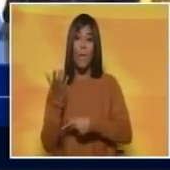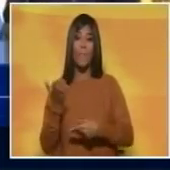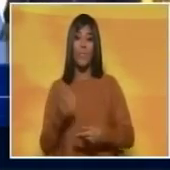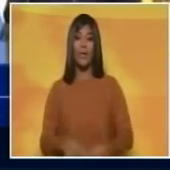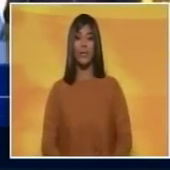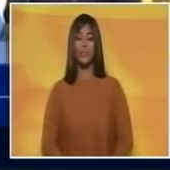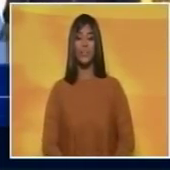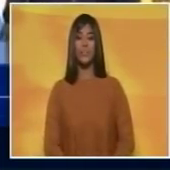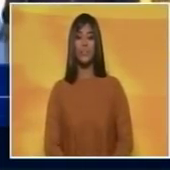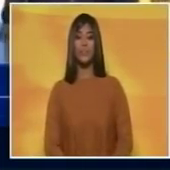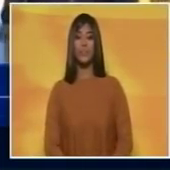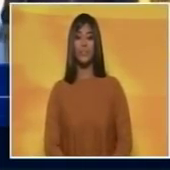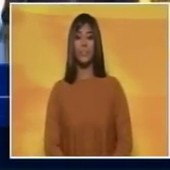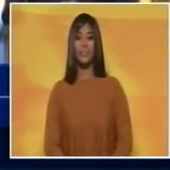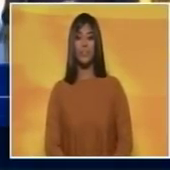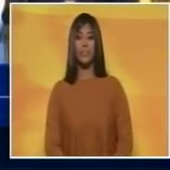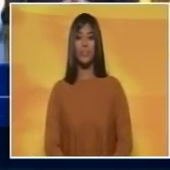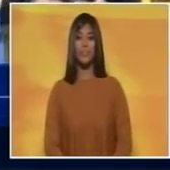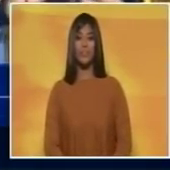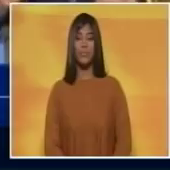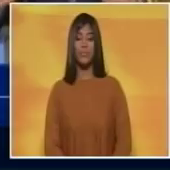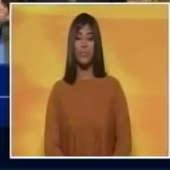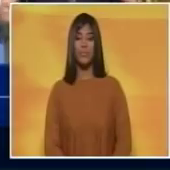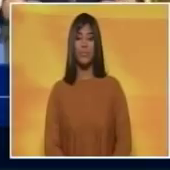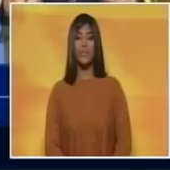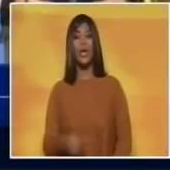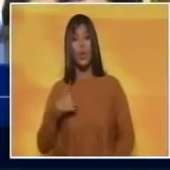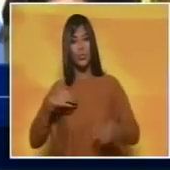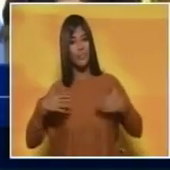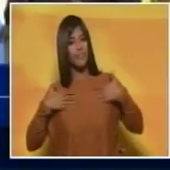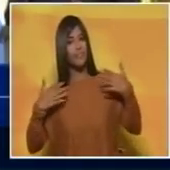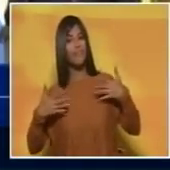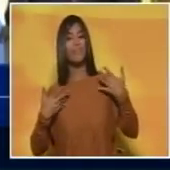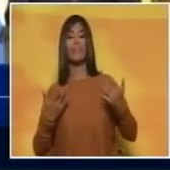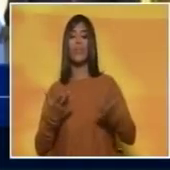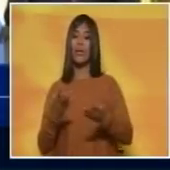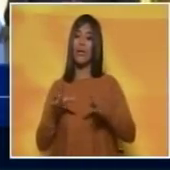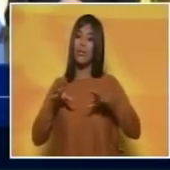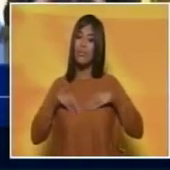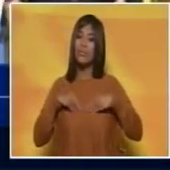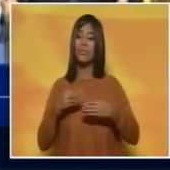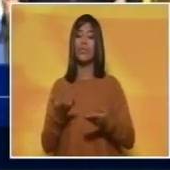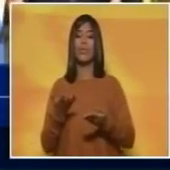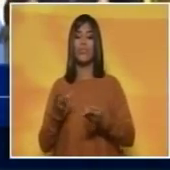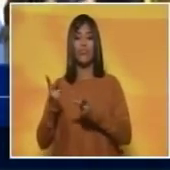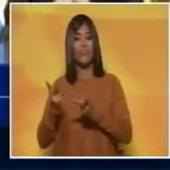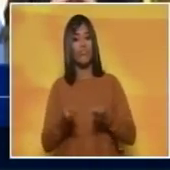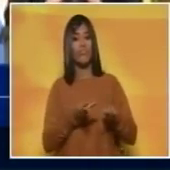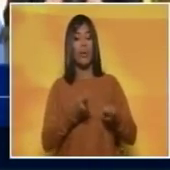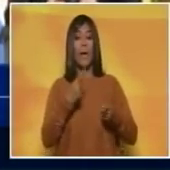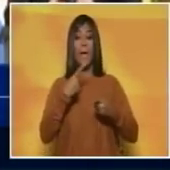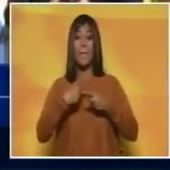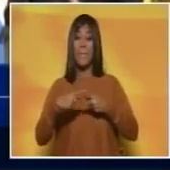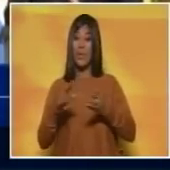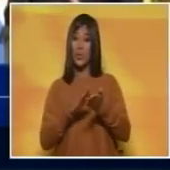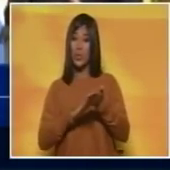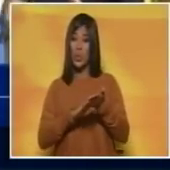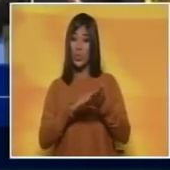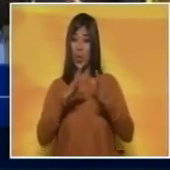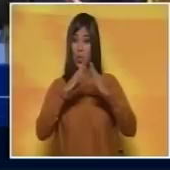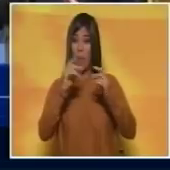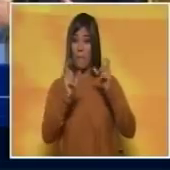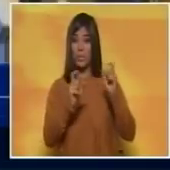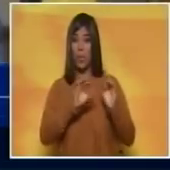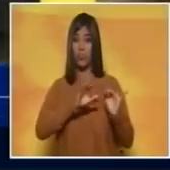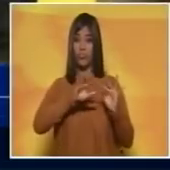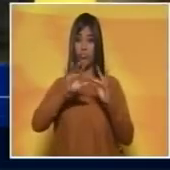con mucha alegría y solidaridad, pero que no puede ser una solución